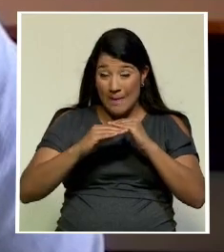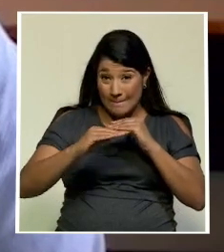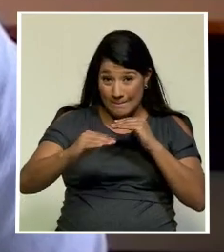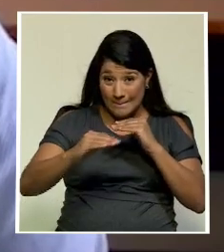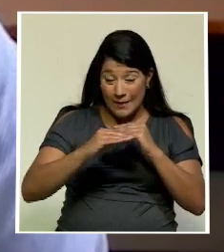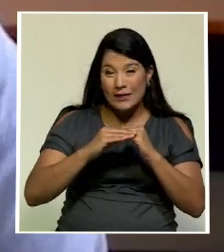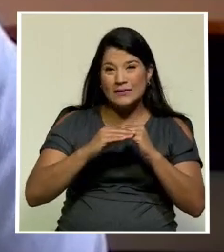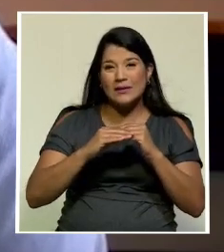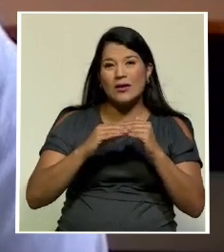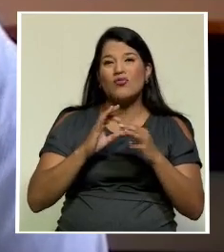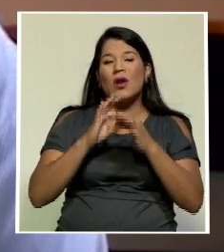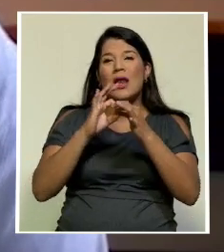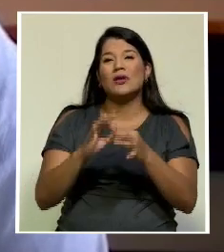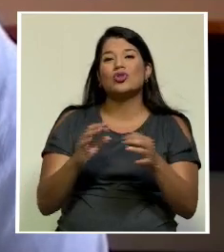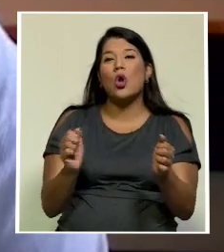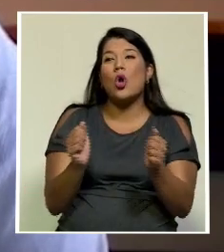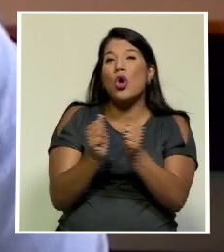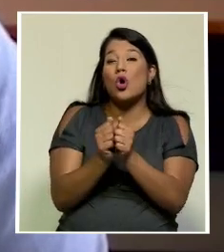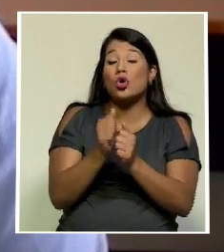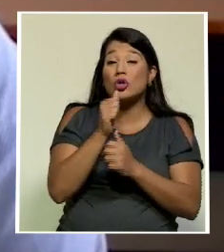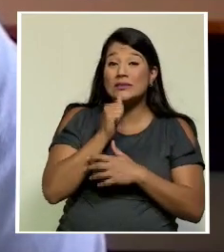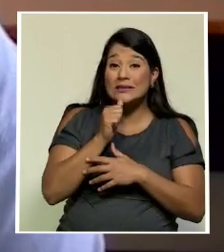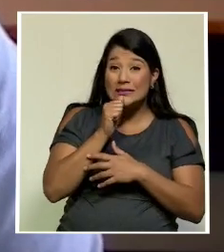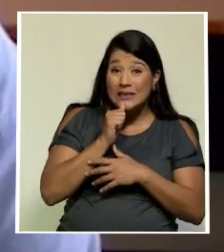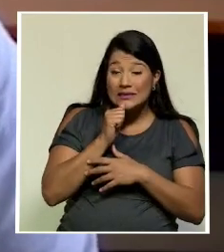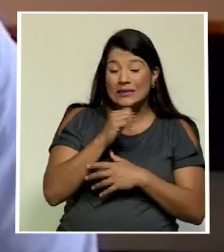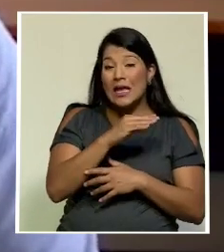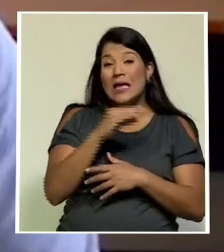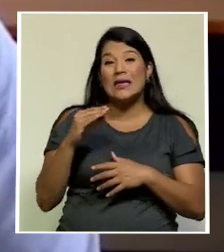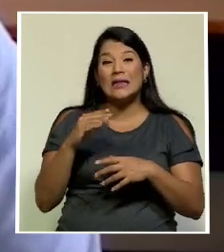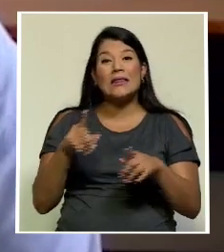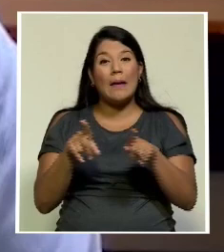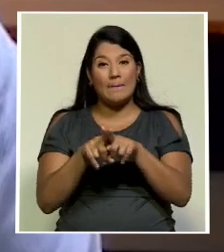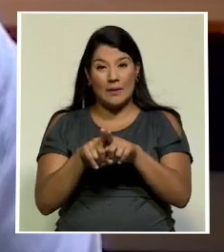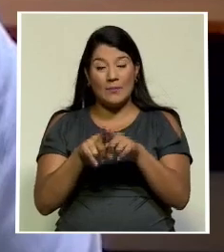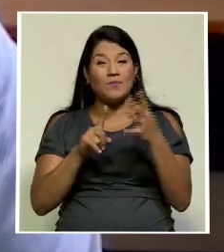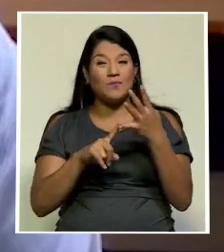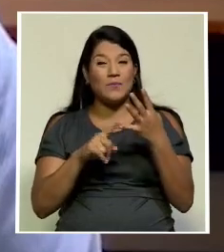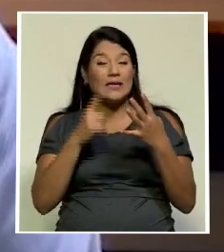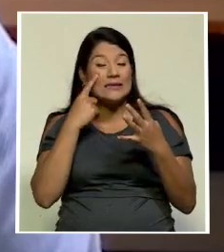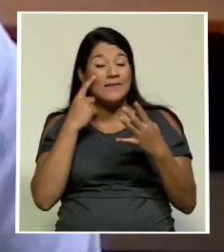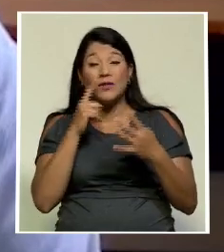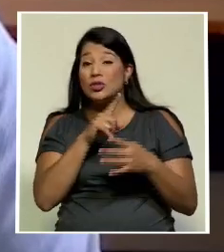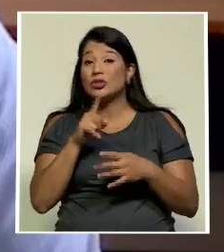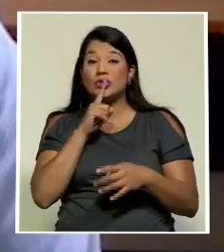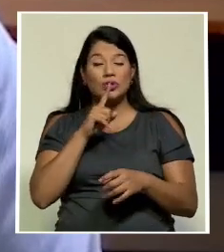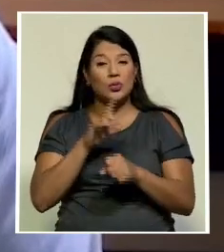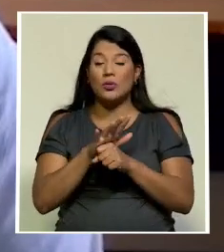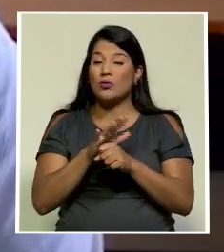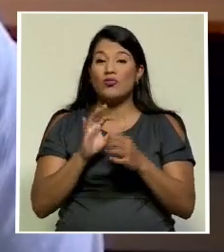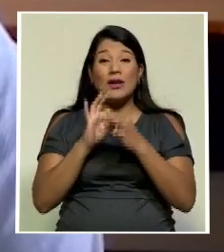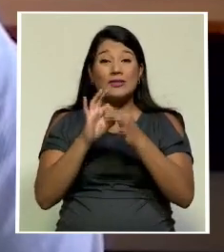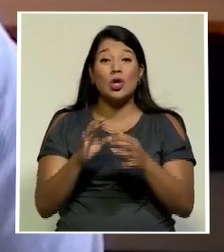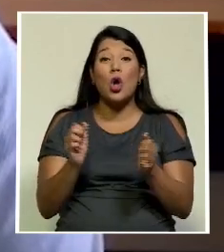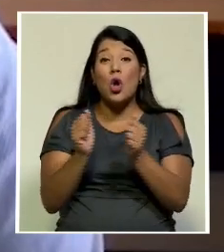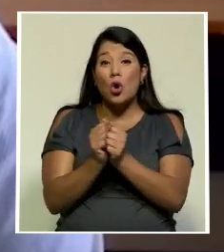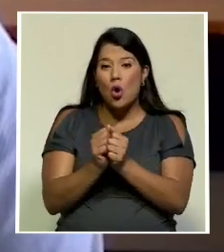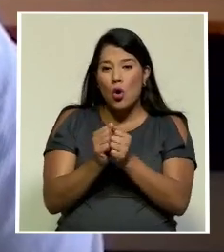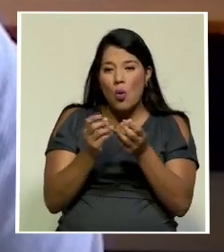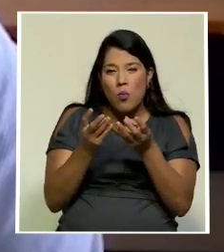con el parámetro de resistencia, y también se evidenciaron incumplimientos relacionados con la mezcla